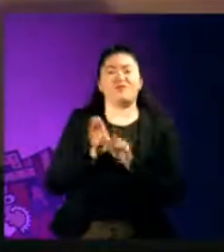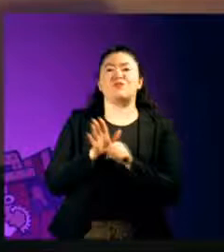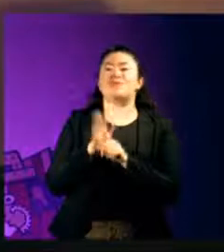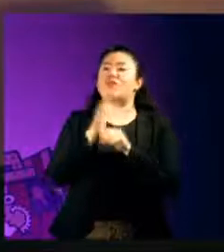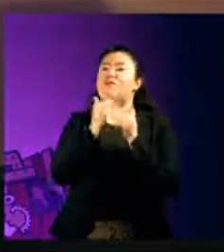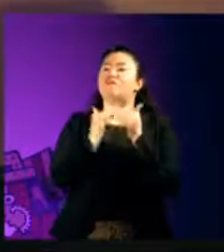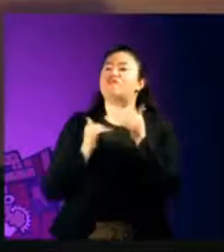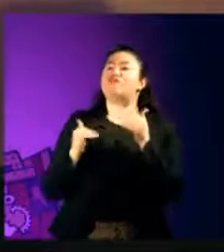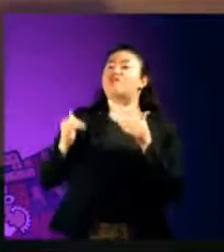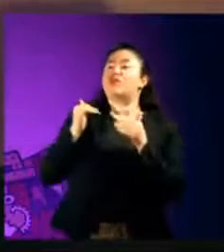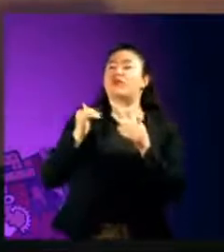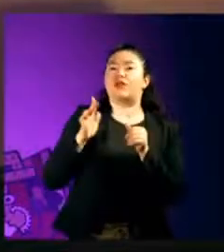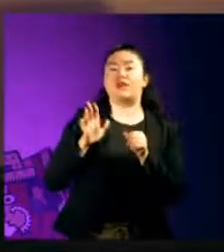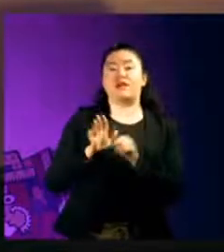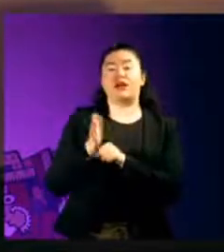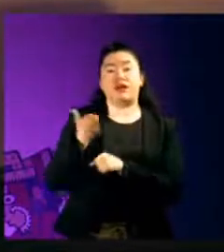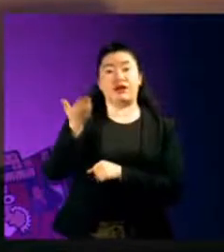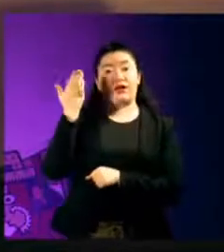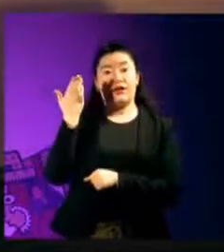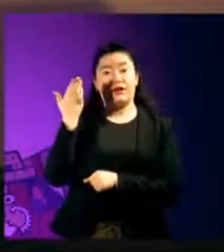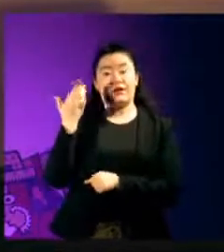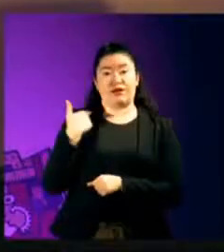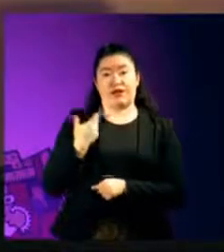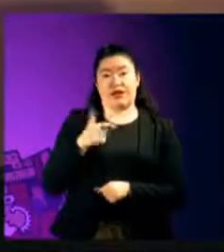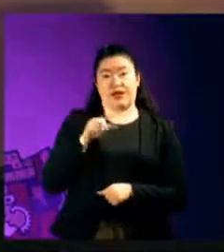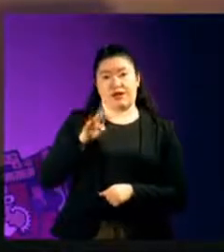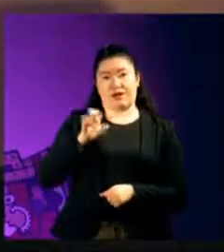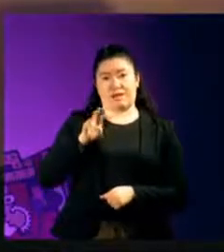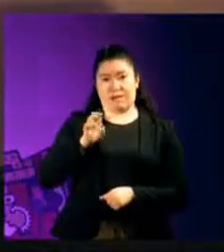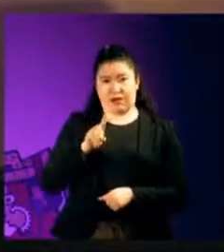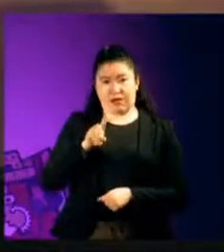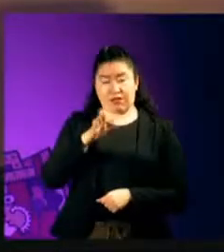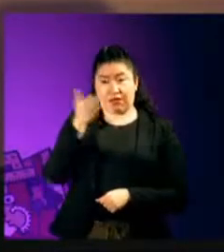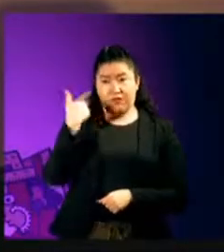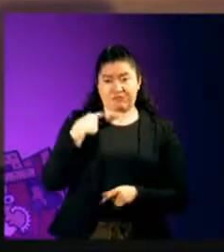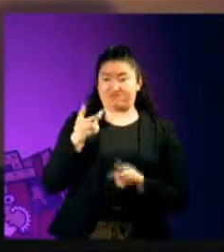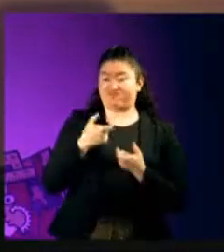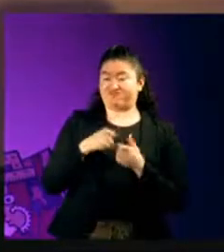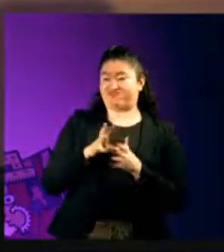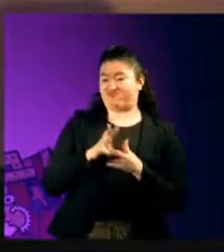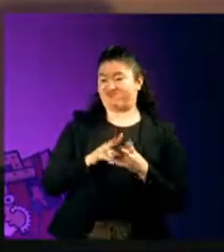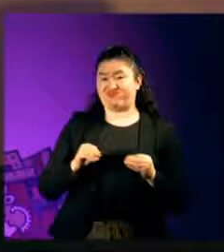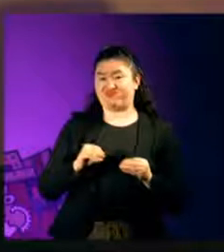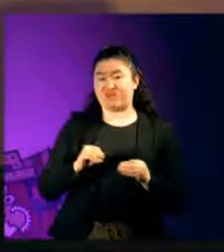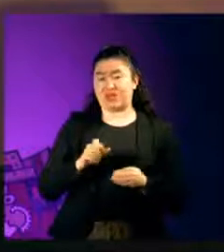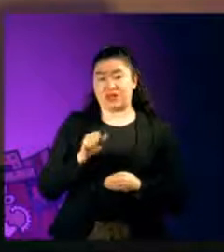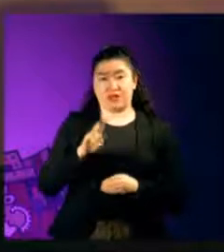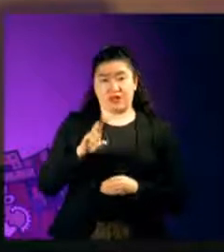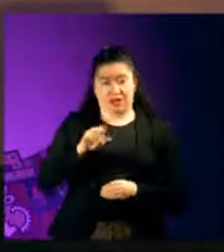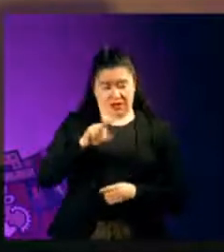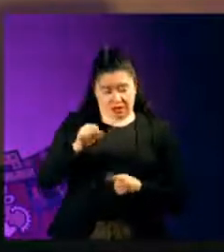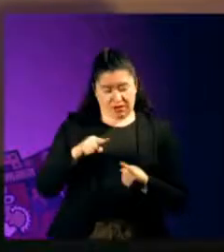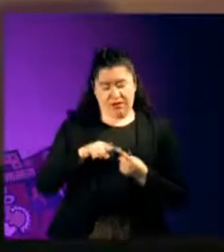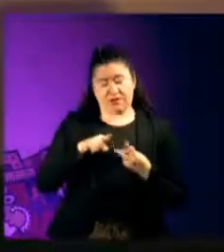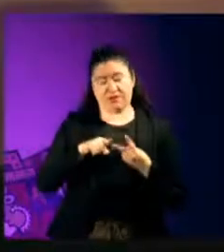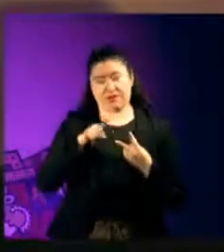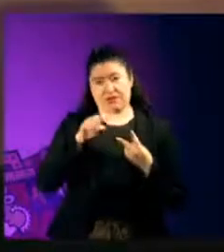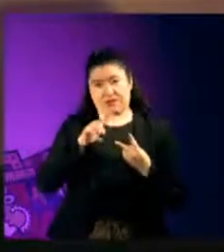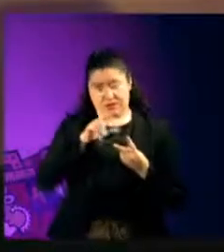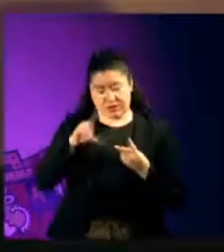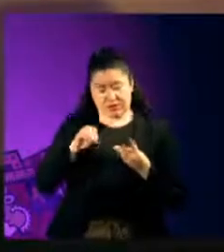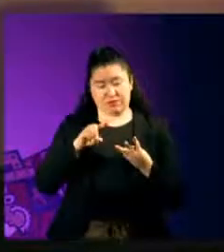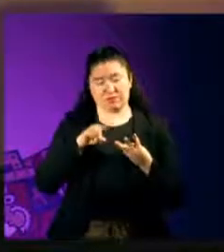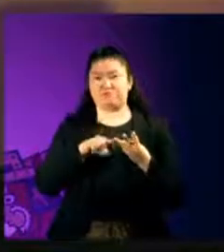que que tenían los de harvard que nos dejaron en la ruina por cierto salinas era de harvard zedillo era de